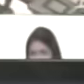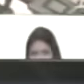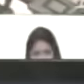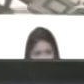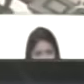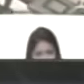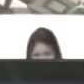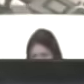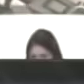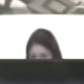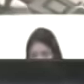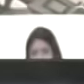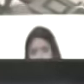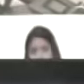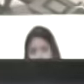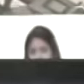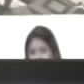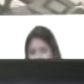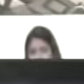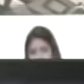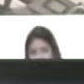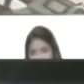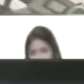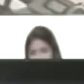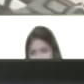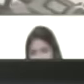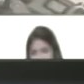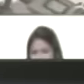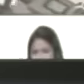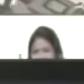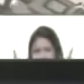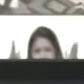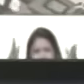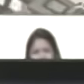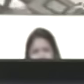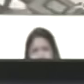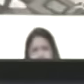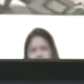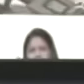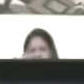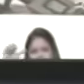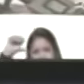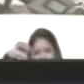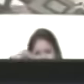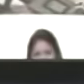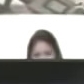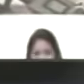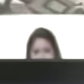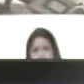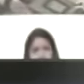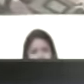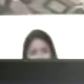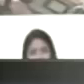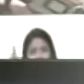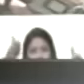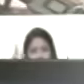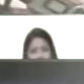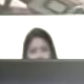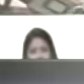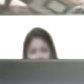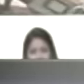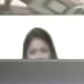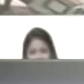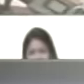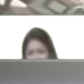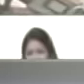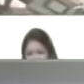imagen que denota un deterioro atroz de una infraestructura y que se